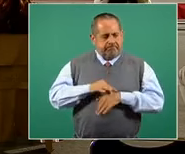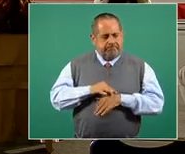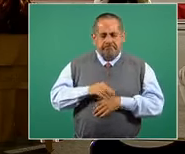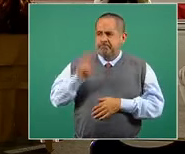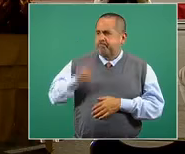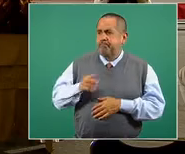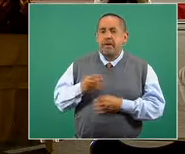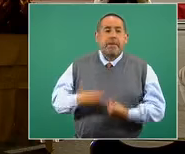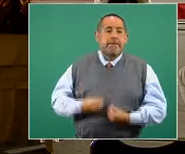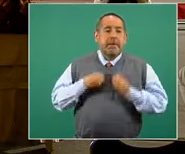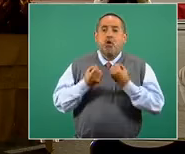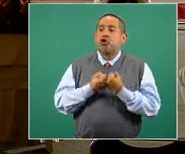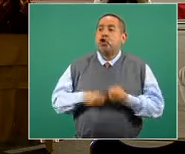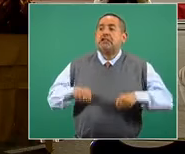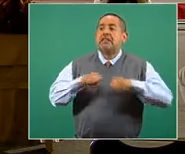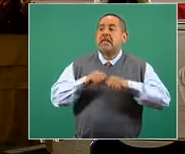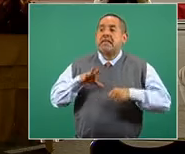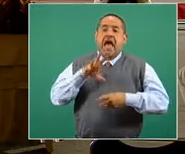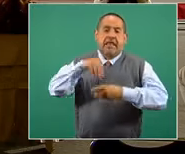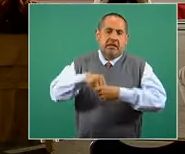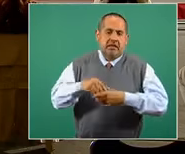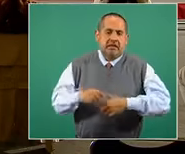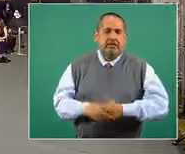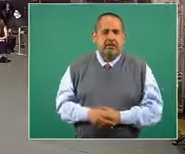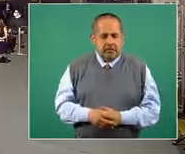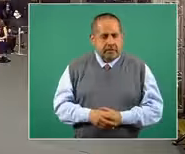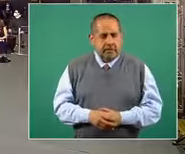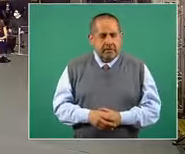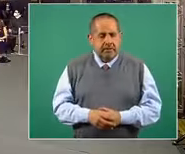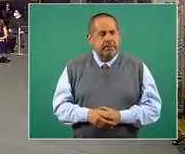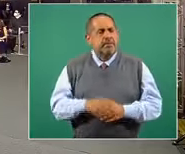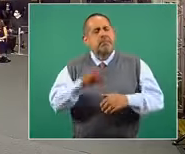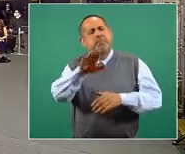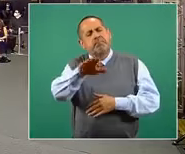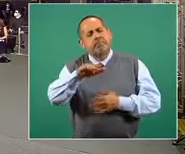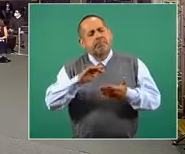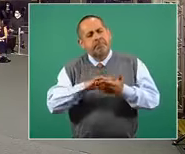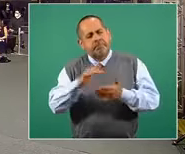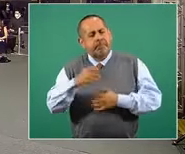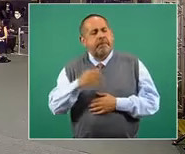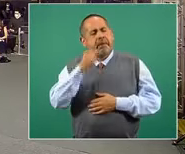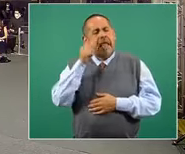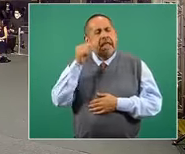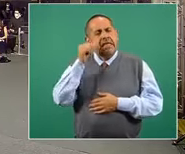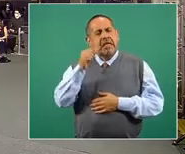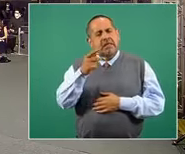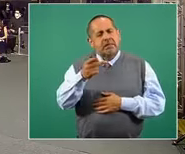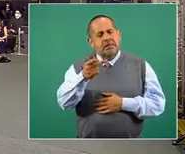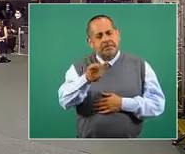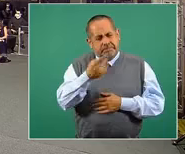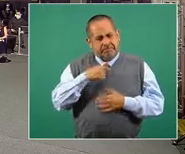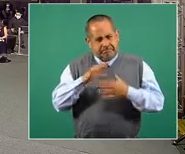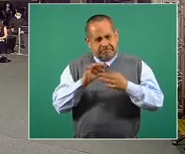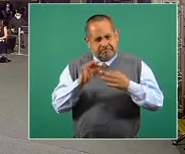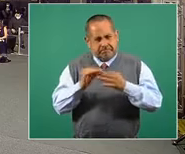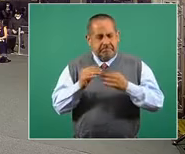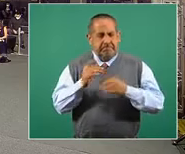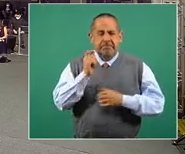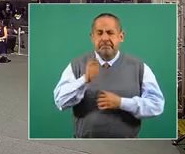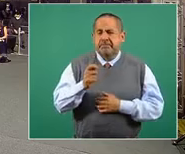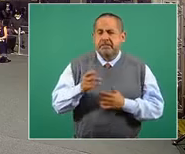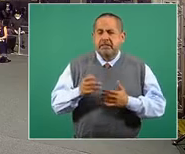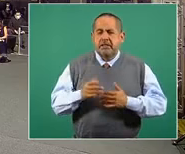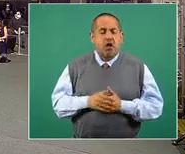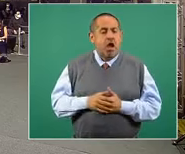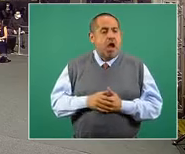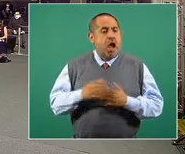social, no solo a la individual. Muchas gracias. Sí, gracias. Y ayer que nos platicaba de esta intención que hay